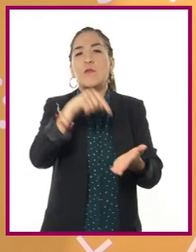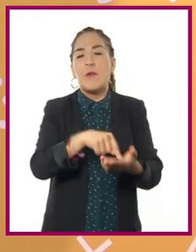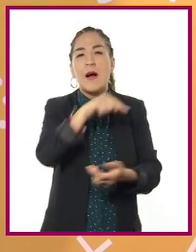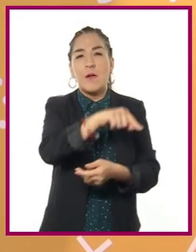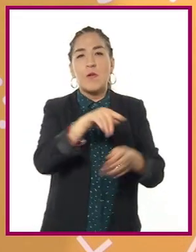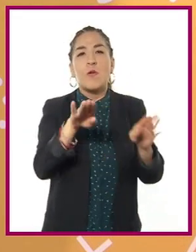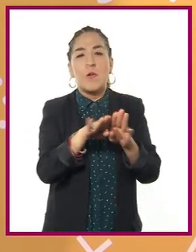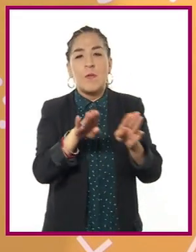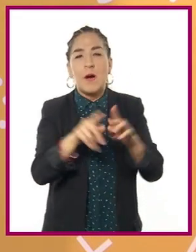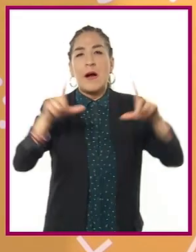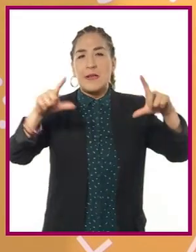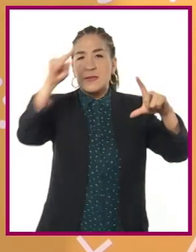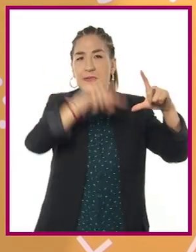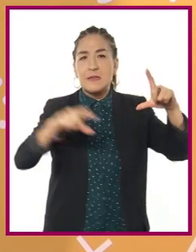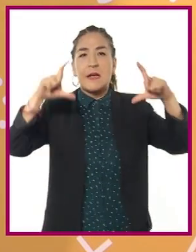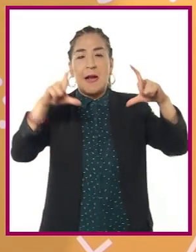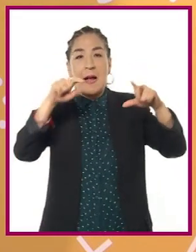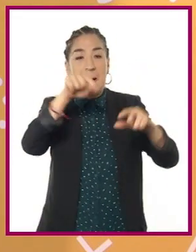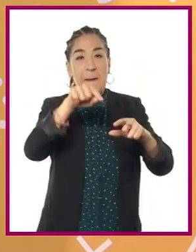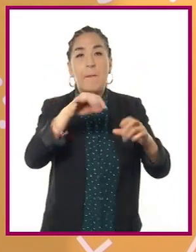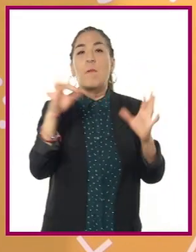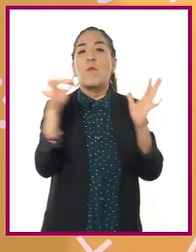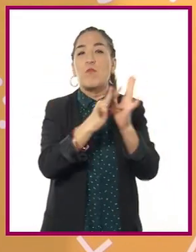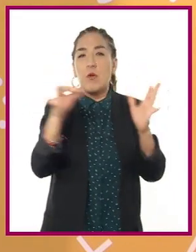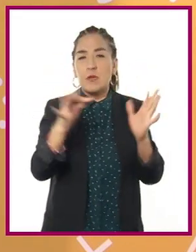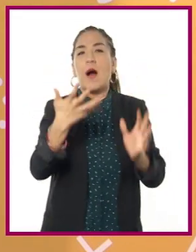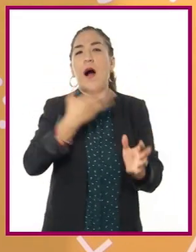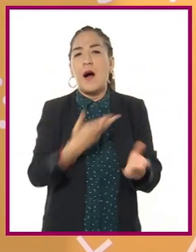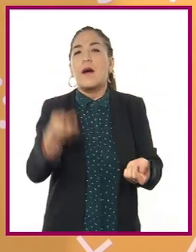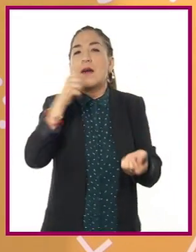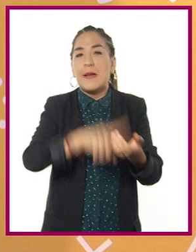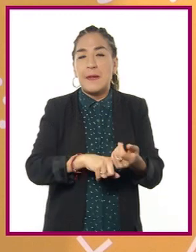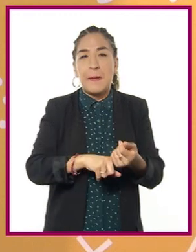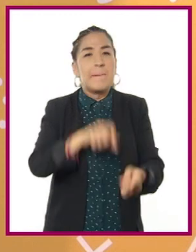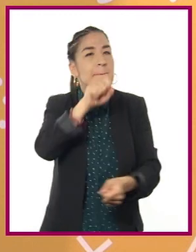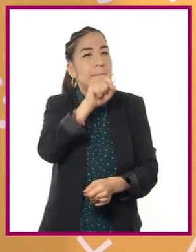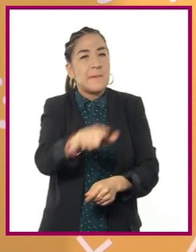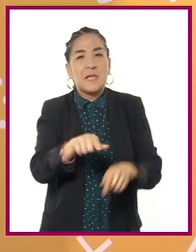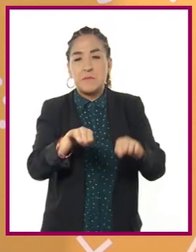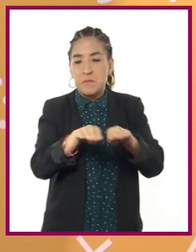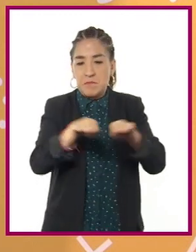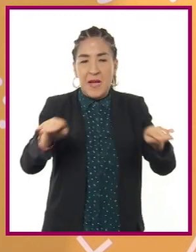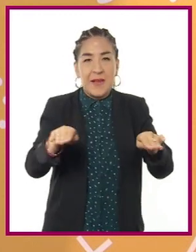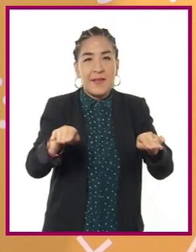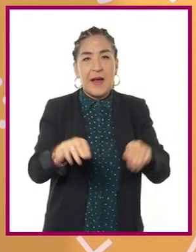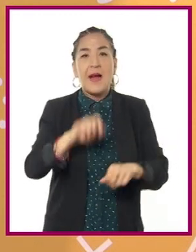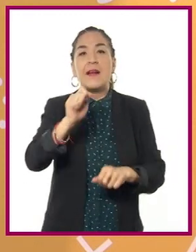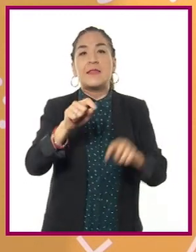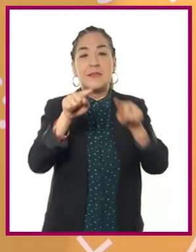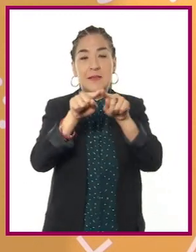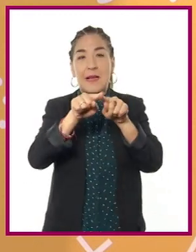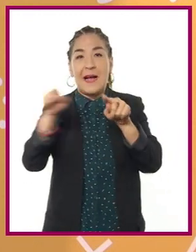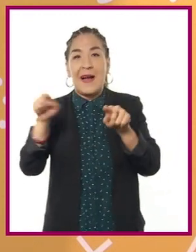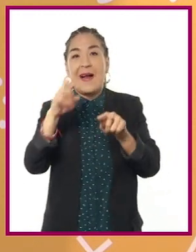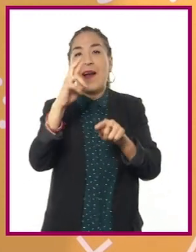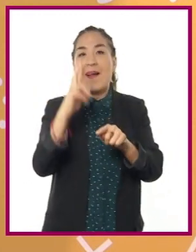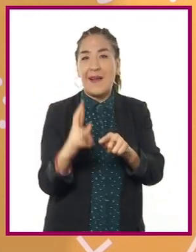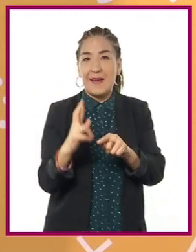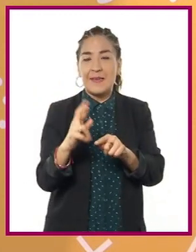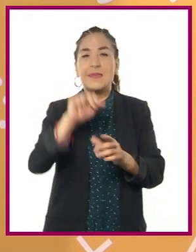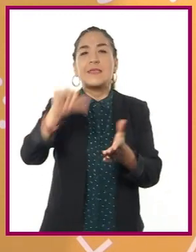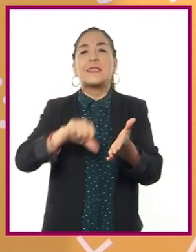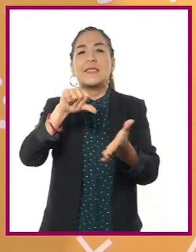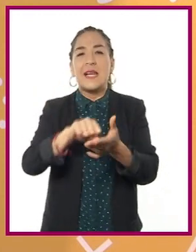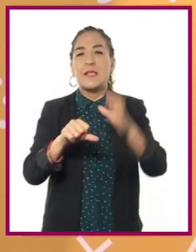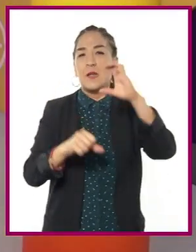geométrico cuyos puntos en el plano se encuentran a la misma distancia R del centro